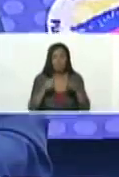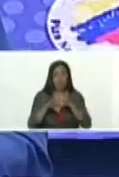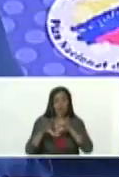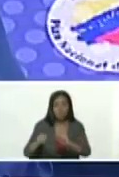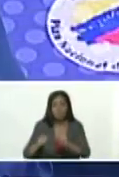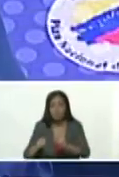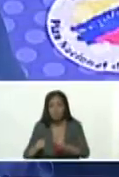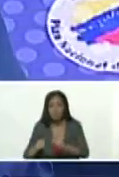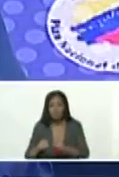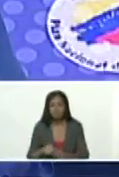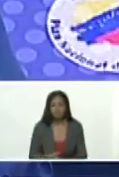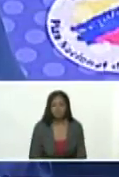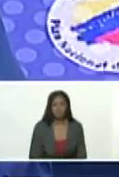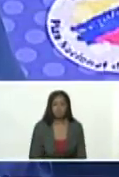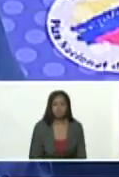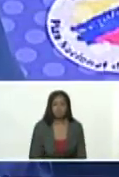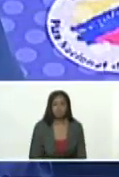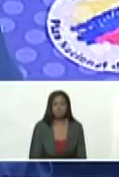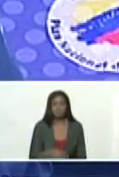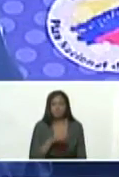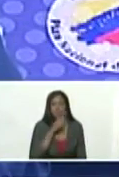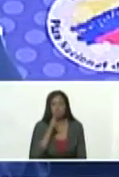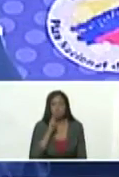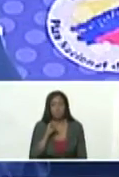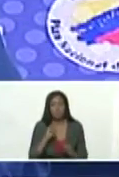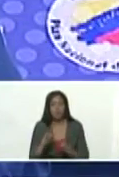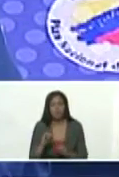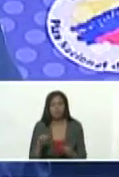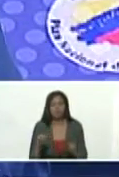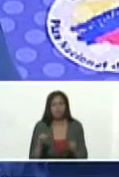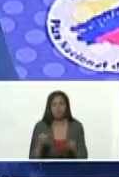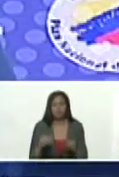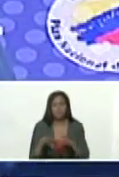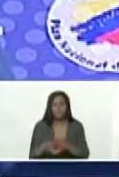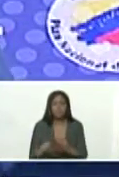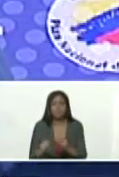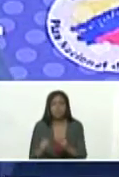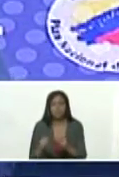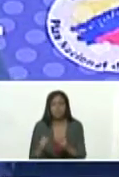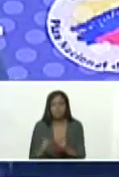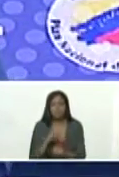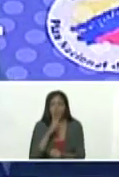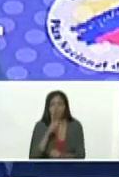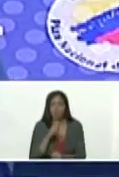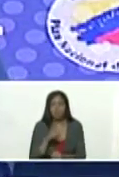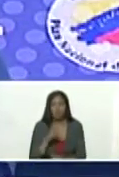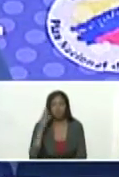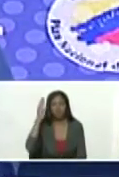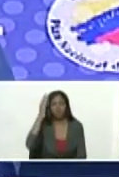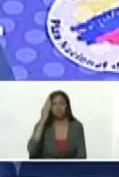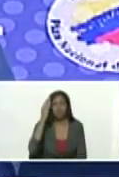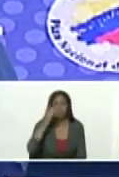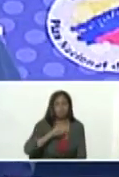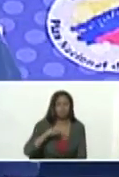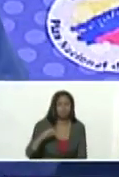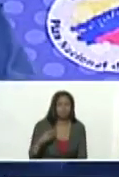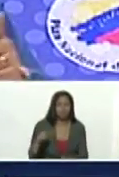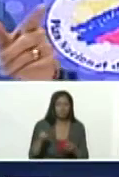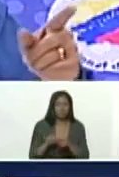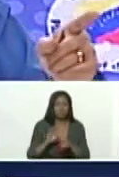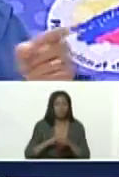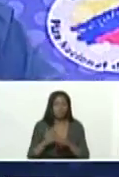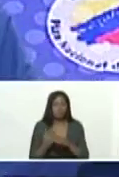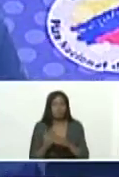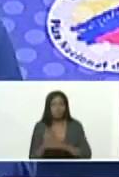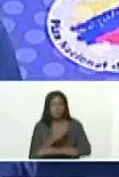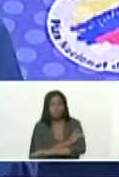ultracapitalista, llamado neoliberal, el capitalismo salvaje. Y tenemos que tener conciencia. ¿Por qué la